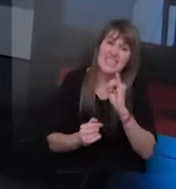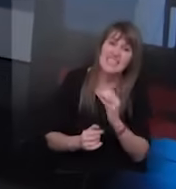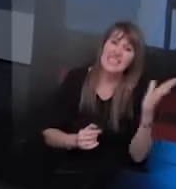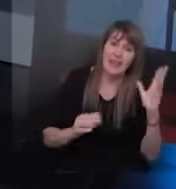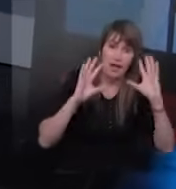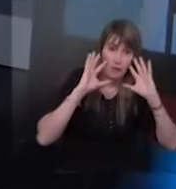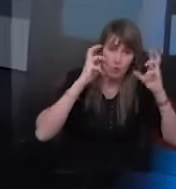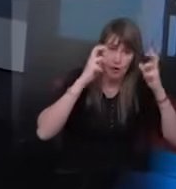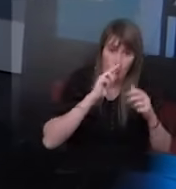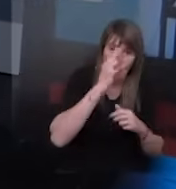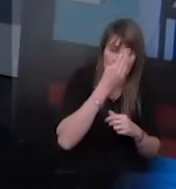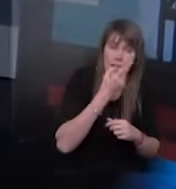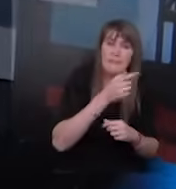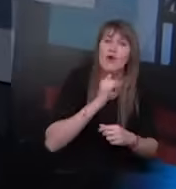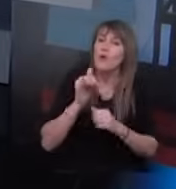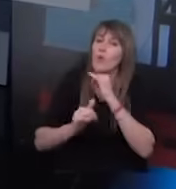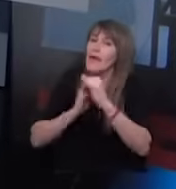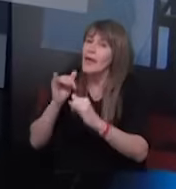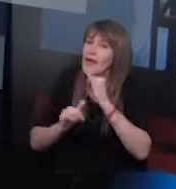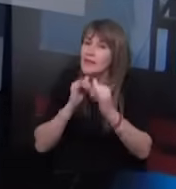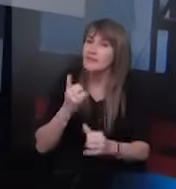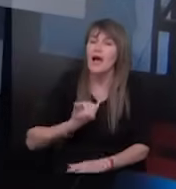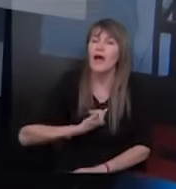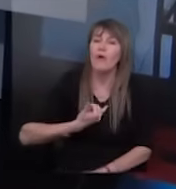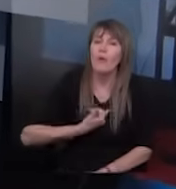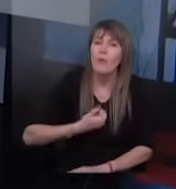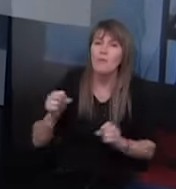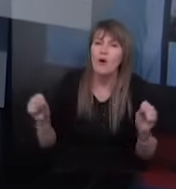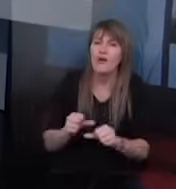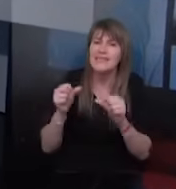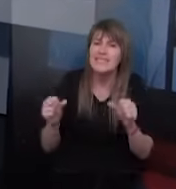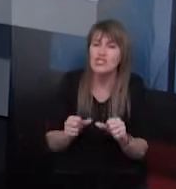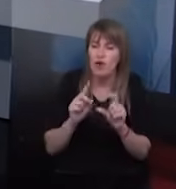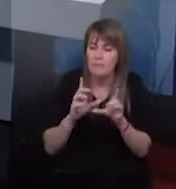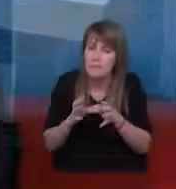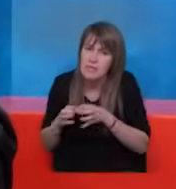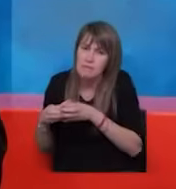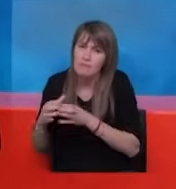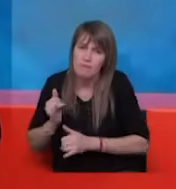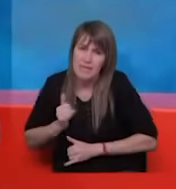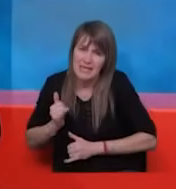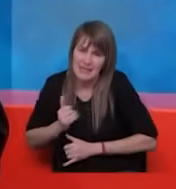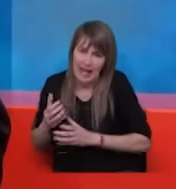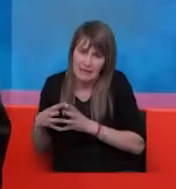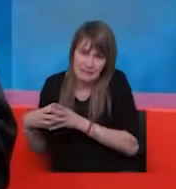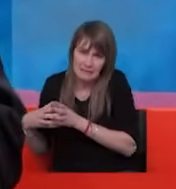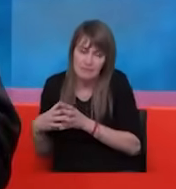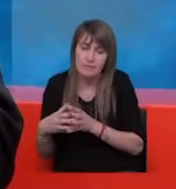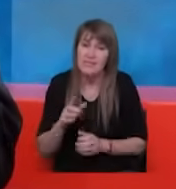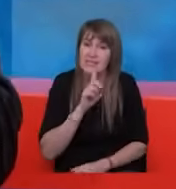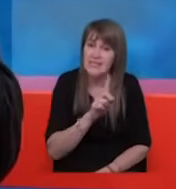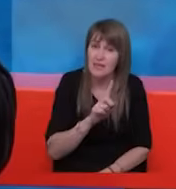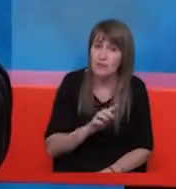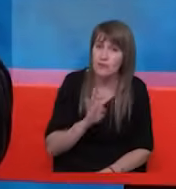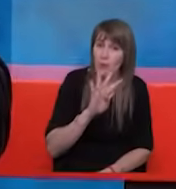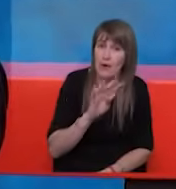revolucionaria uruguaya, cuenta cómo fue las acciones de los grupos paramilitares. 146 es lo que cuenta que lo que